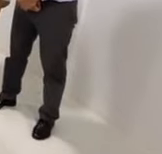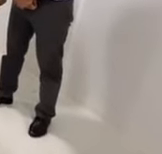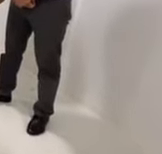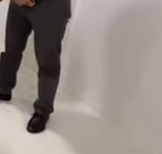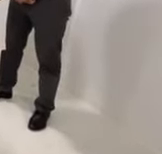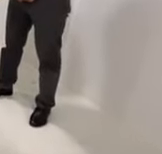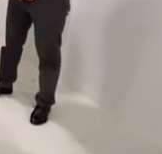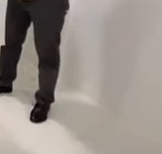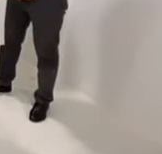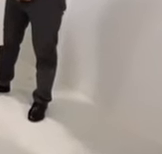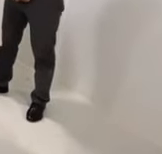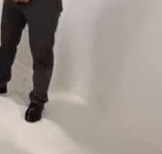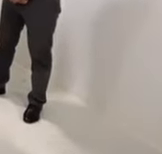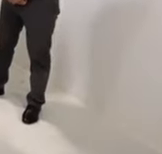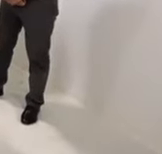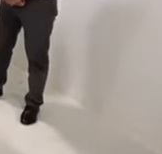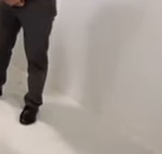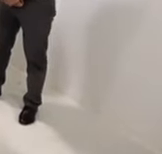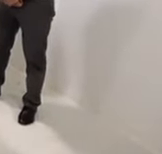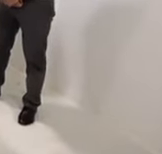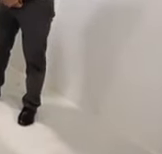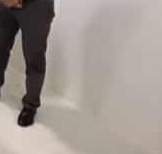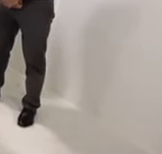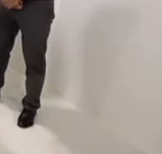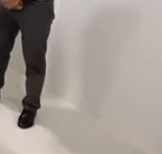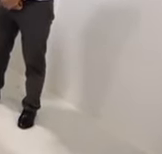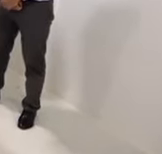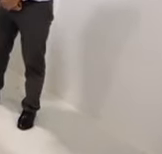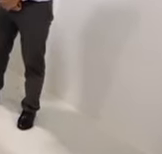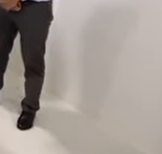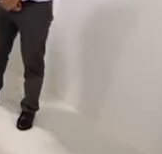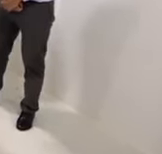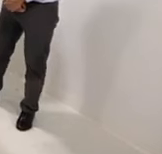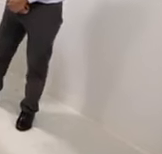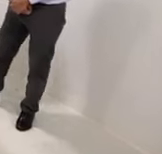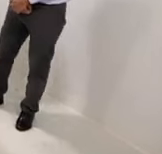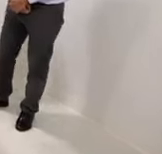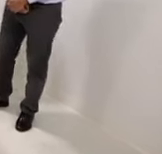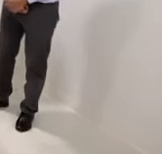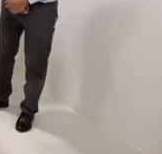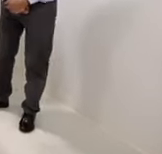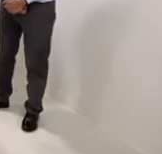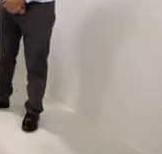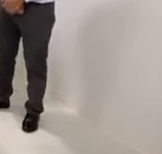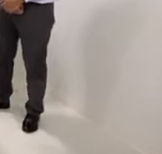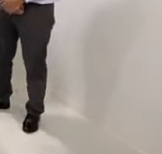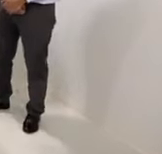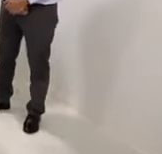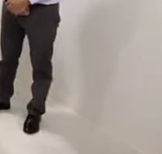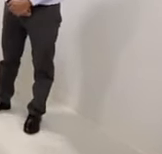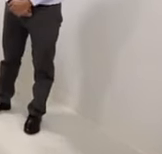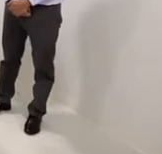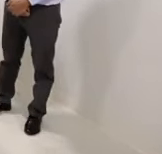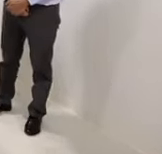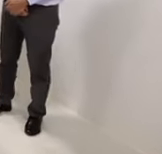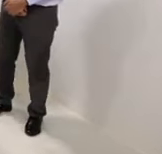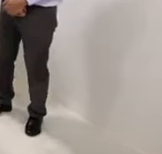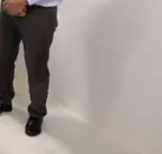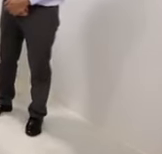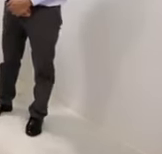obra negra, le dio continuidad, llegamos nosotros y nos pusimos de acuerdo